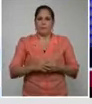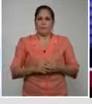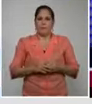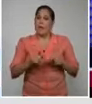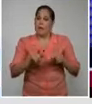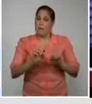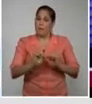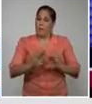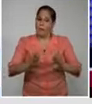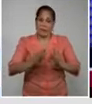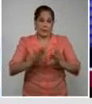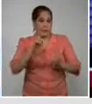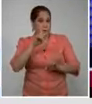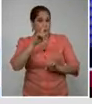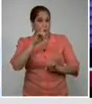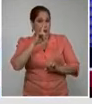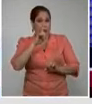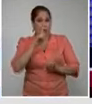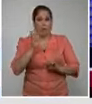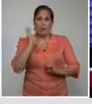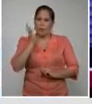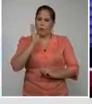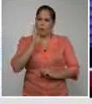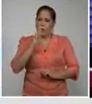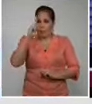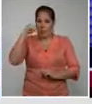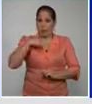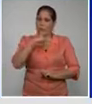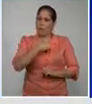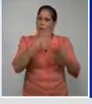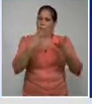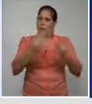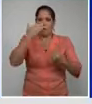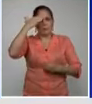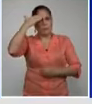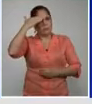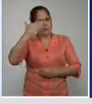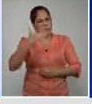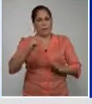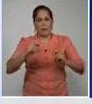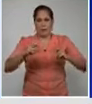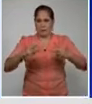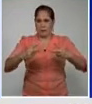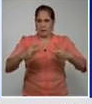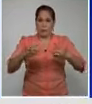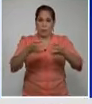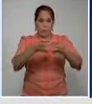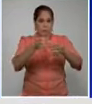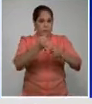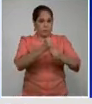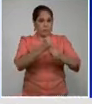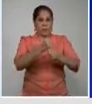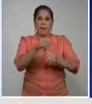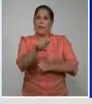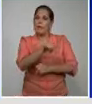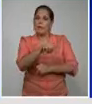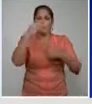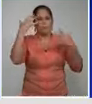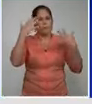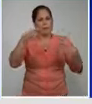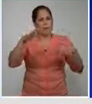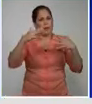forma estamos poniendo punto final. Doctora, muchísimas gracias nuevamente, reiterada. Nuestro colectivo también quería felicitarla, me